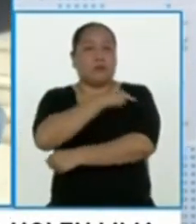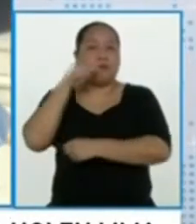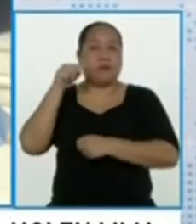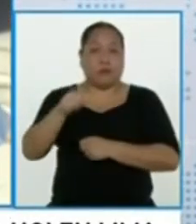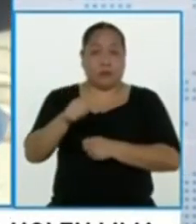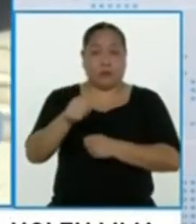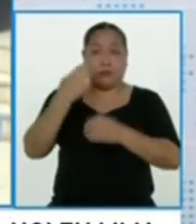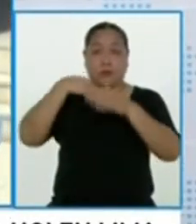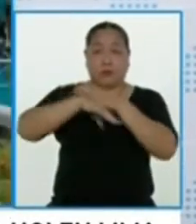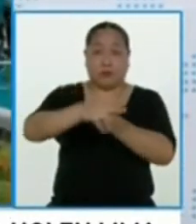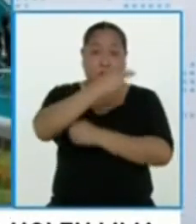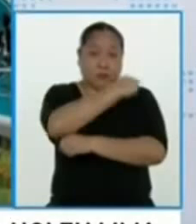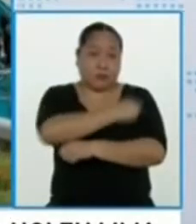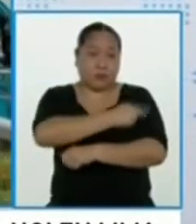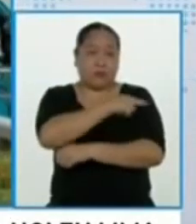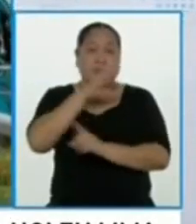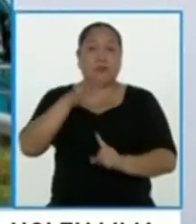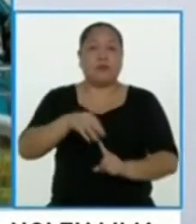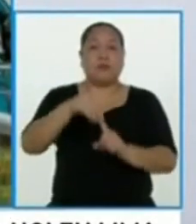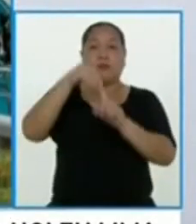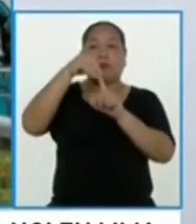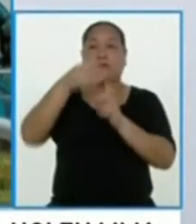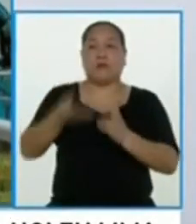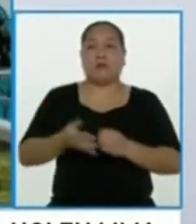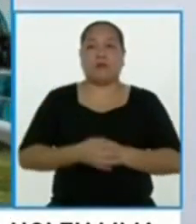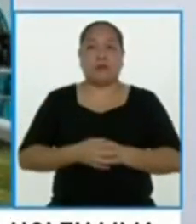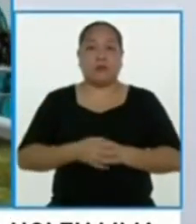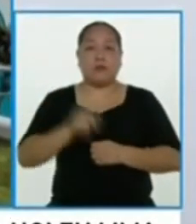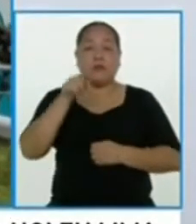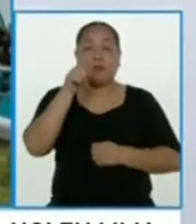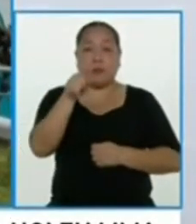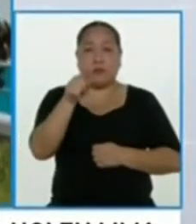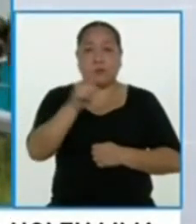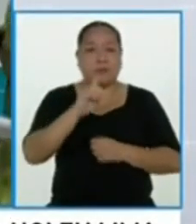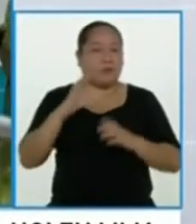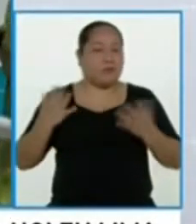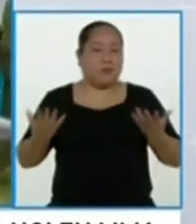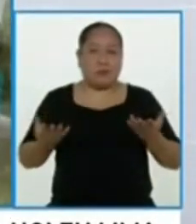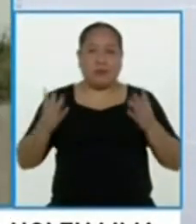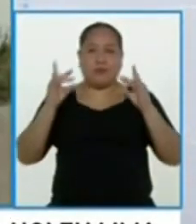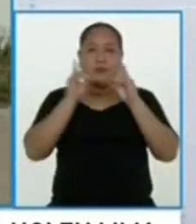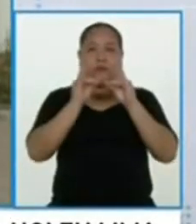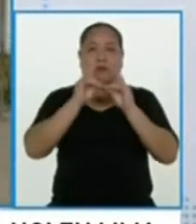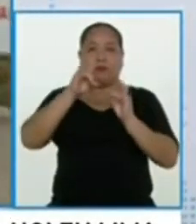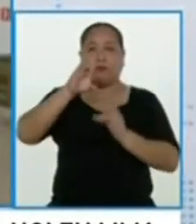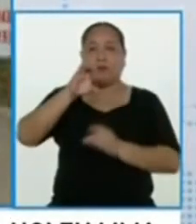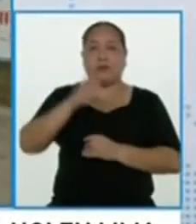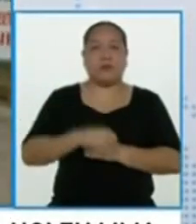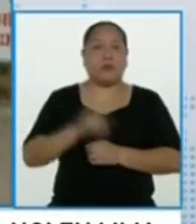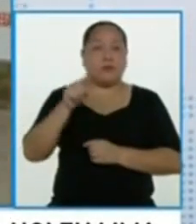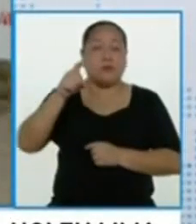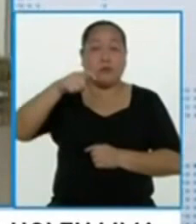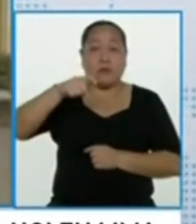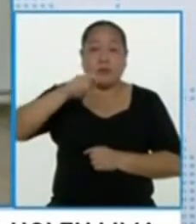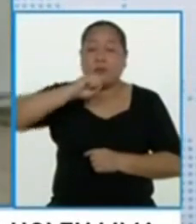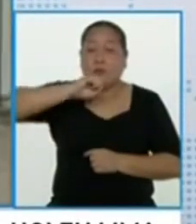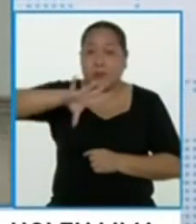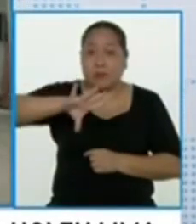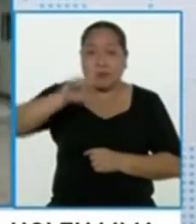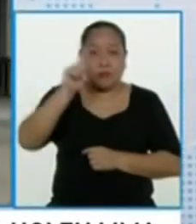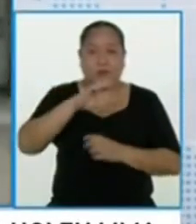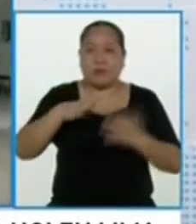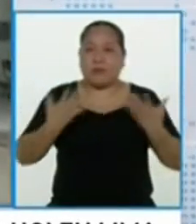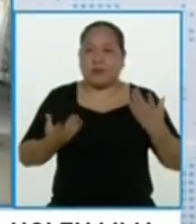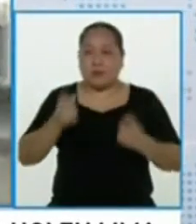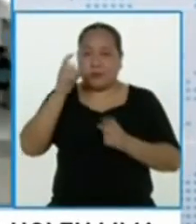ser especializada. Entonces, si tú ya no tienes camas UCI, te están diciendo que no tienes especialistas para que te salven la